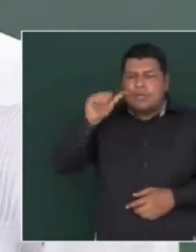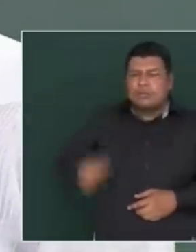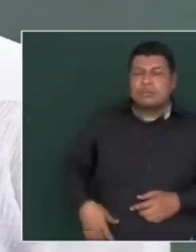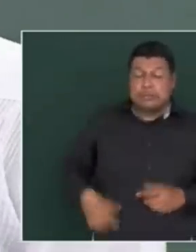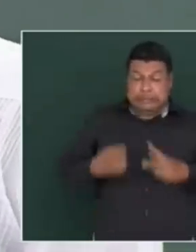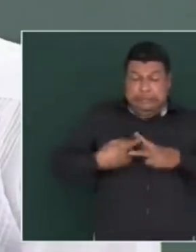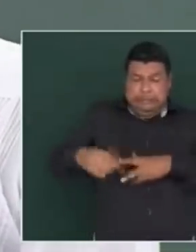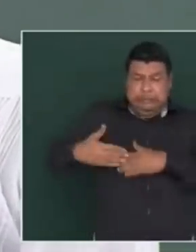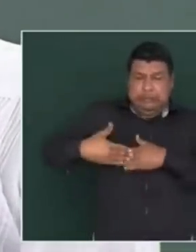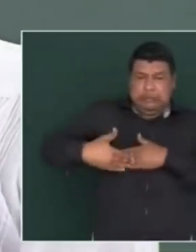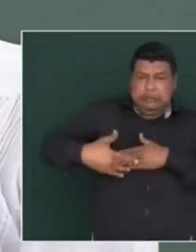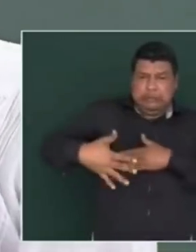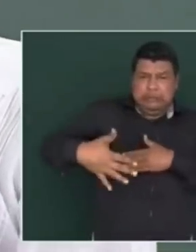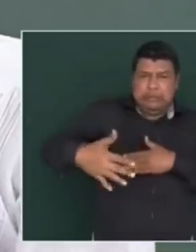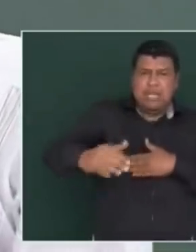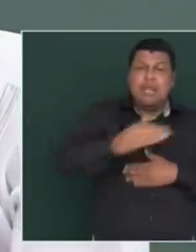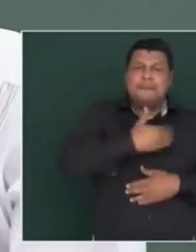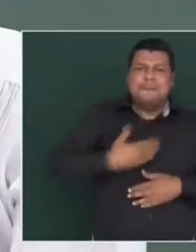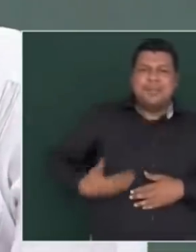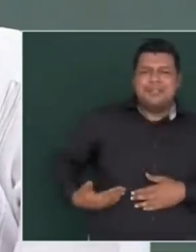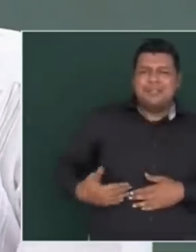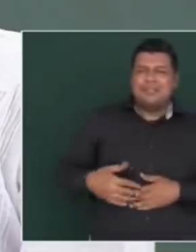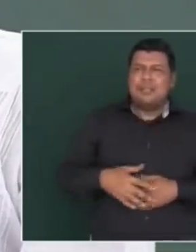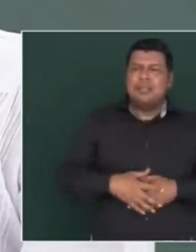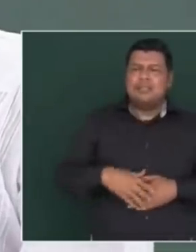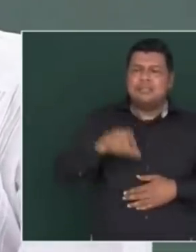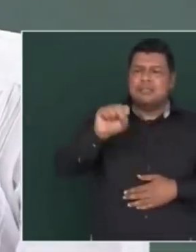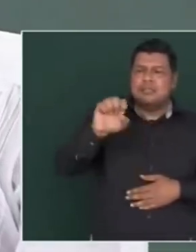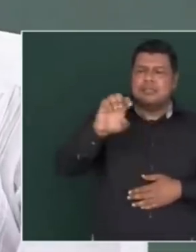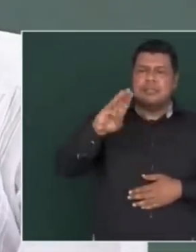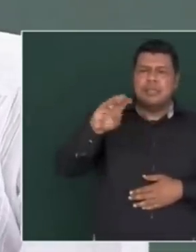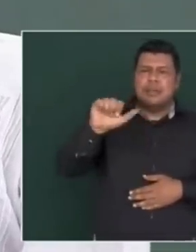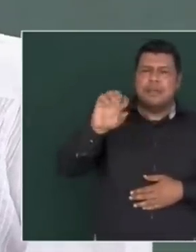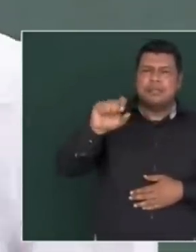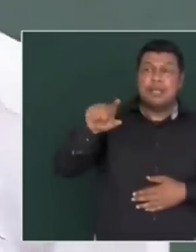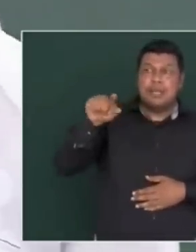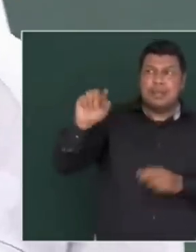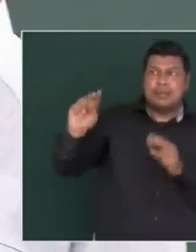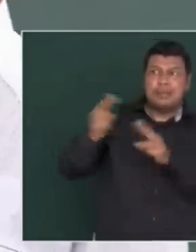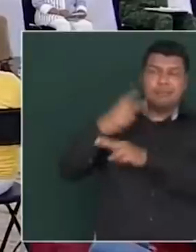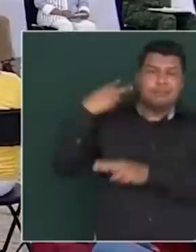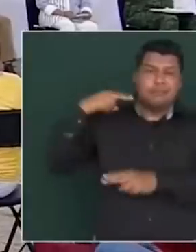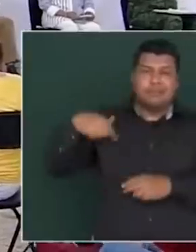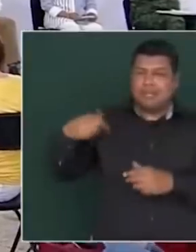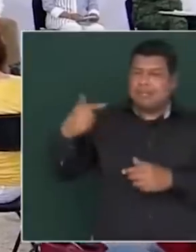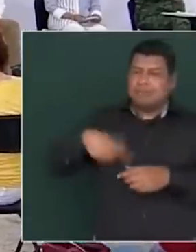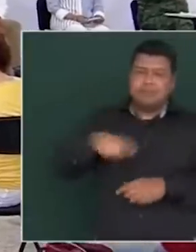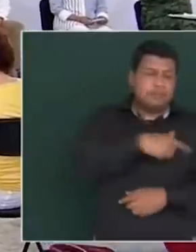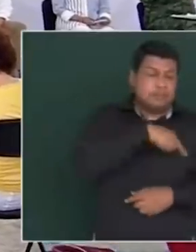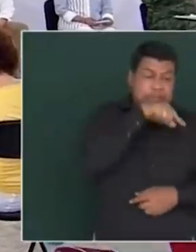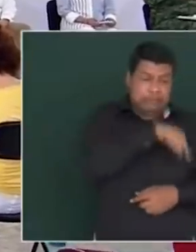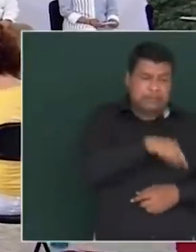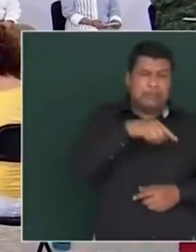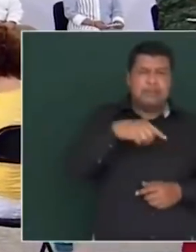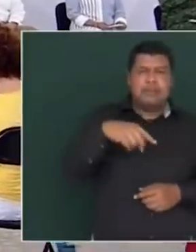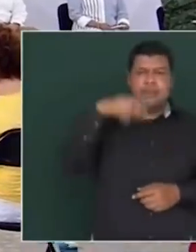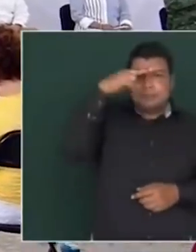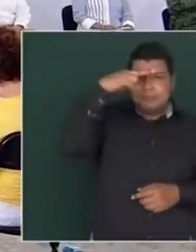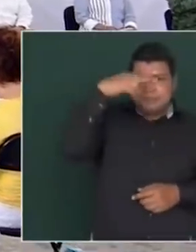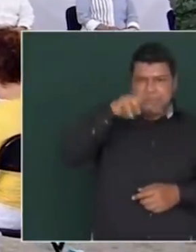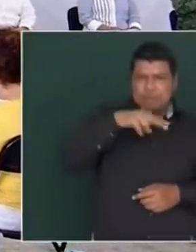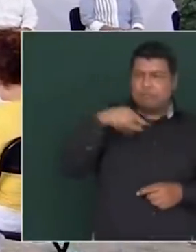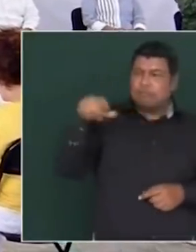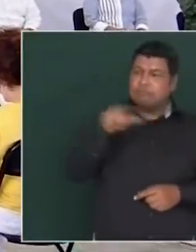presidente Sebastián Lerdo de Tejada, veracruzano, el ferrocarril de la Ciudad de México a Veracruz, 600 kilómetros,